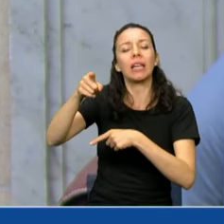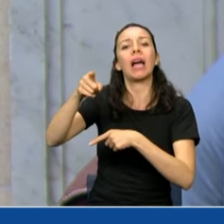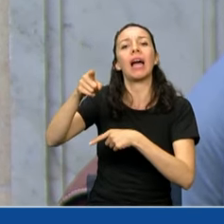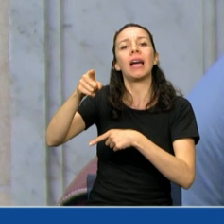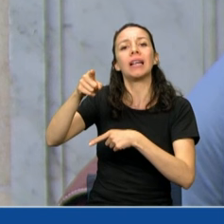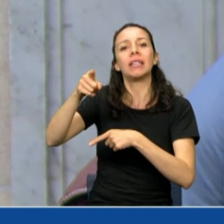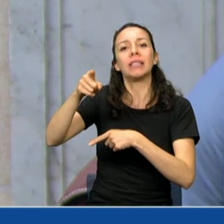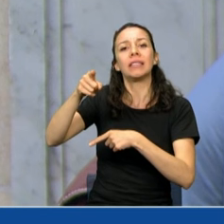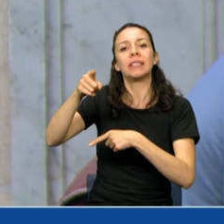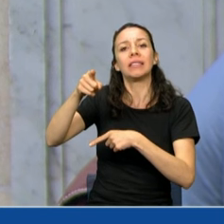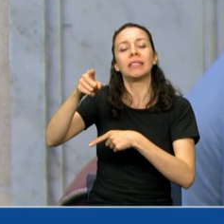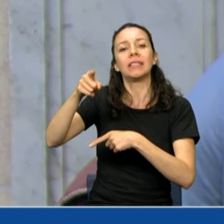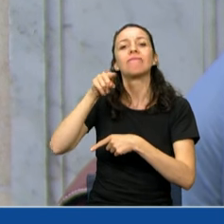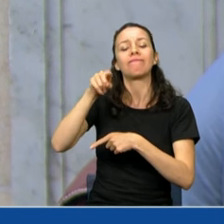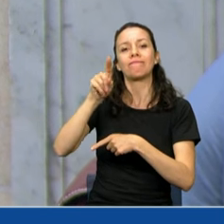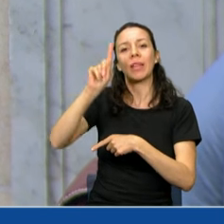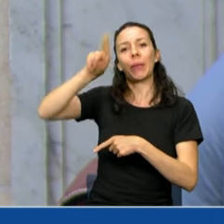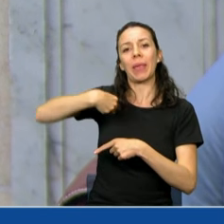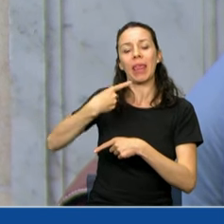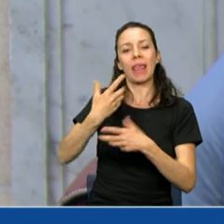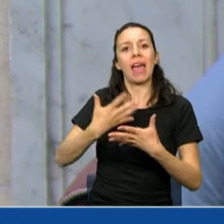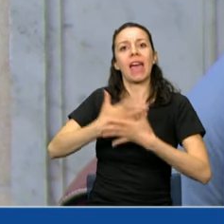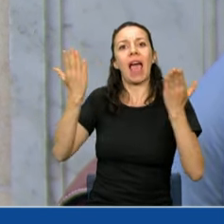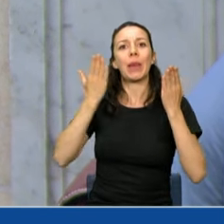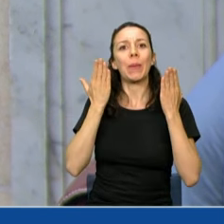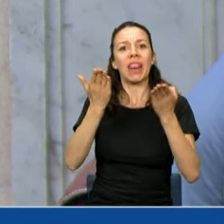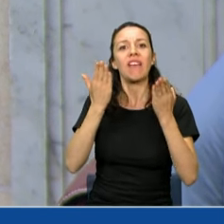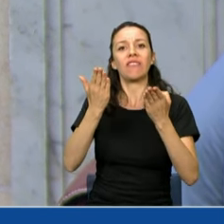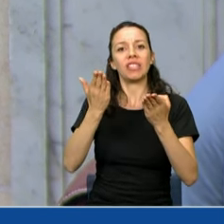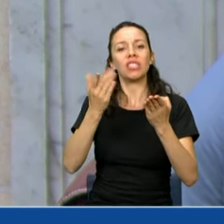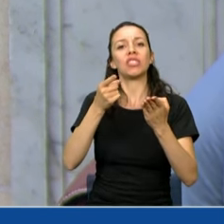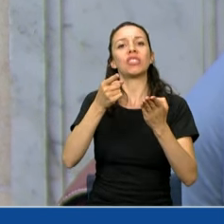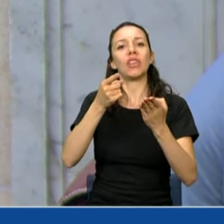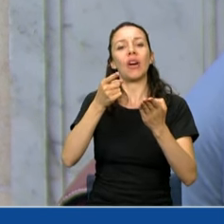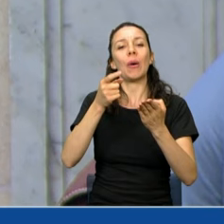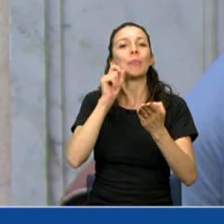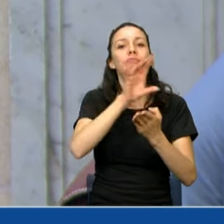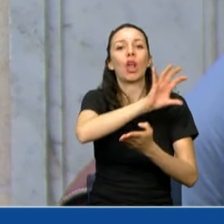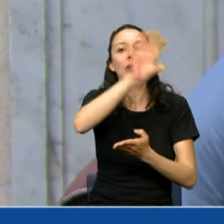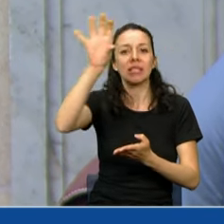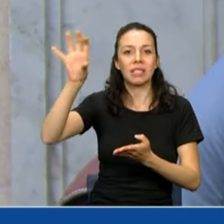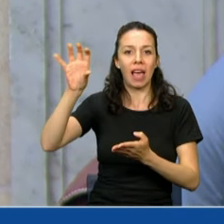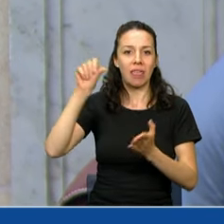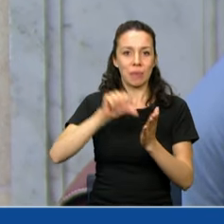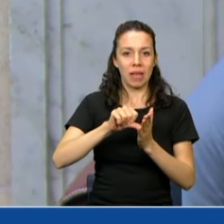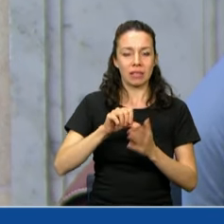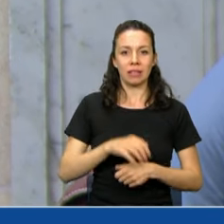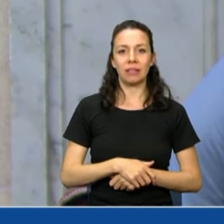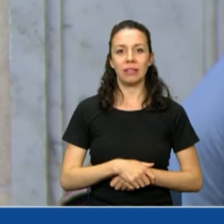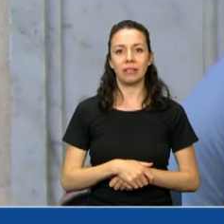claramente a un beneficio enorme para todas las provincias de del país